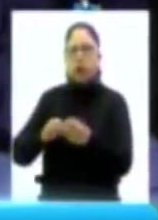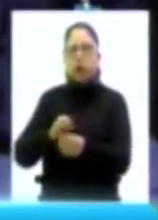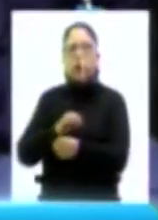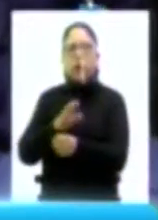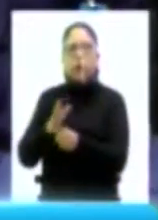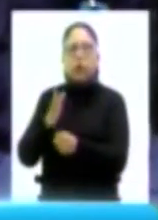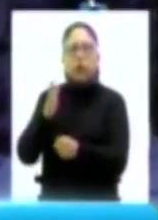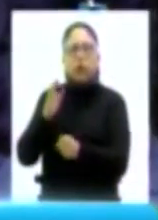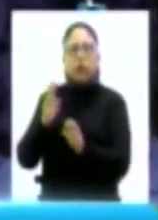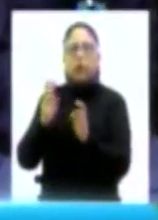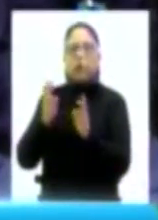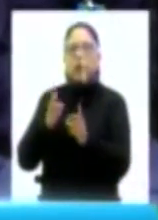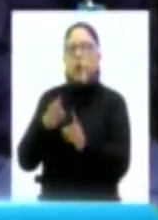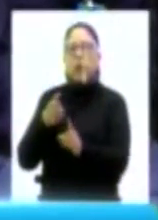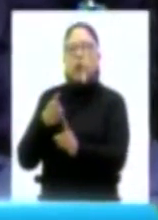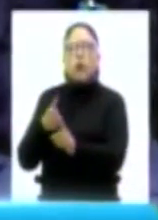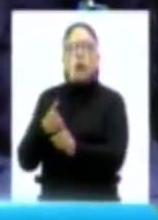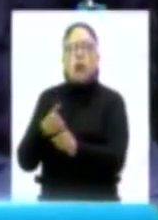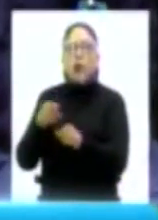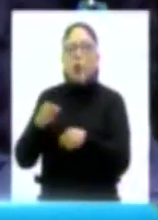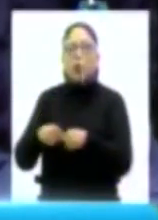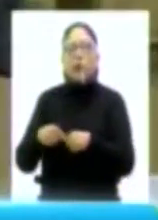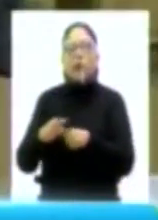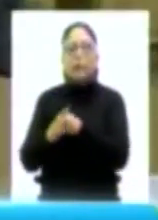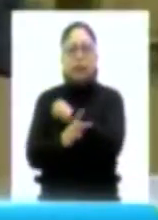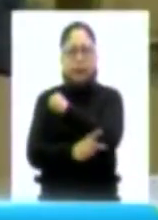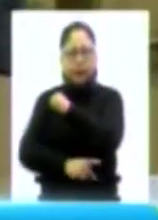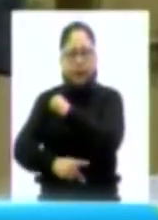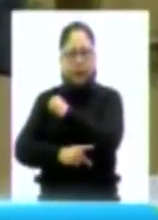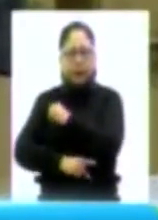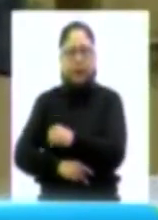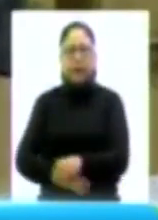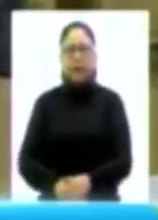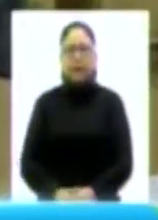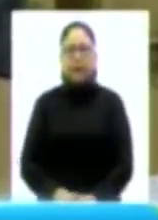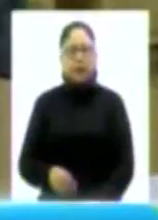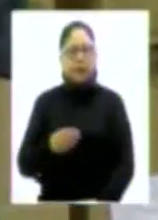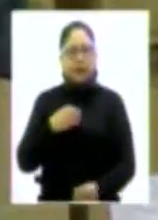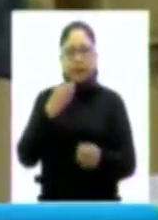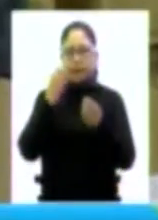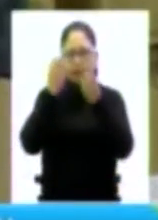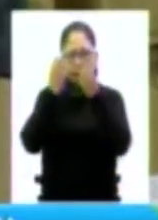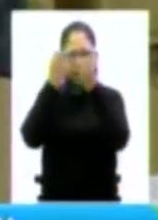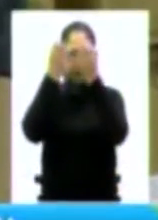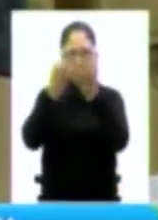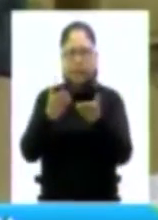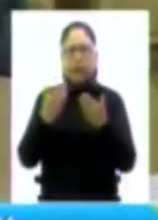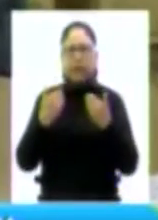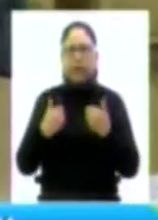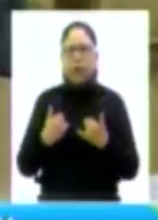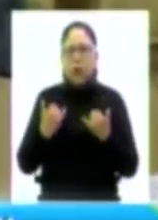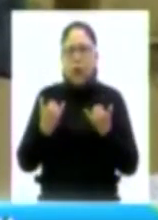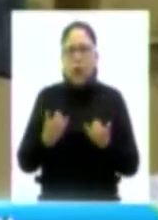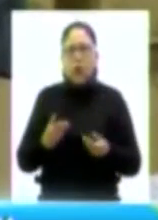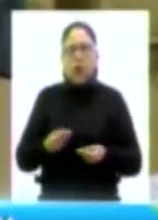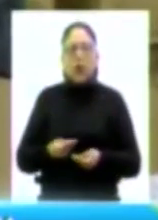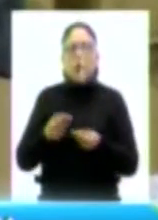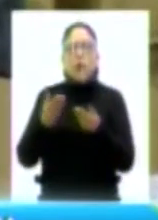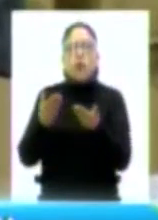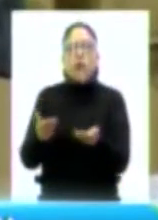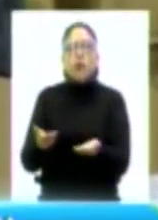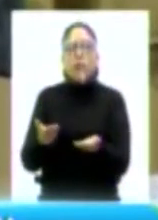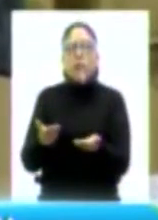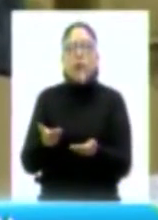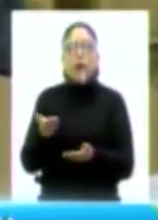problema del coronavirus en nuestro país. Estamos cumpliendo con la entrega hoy, pero lo hicimos